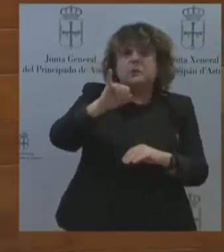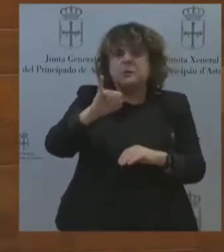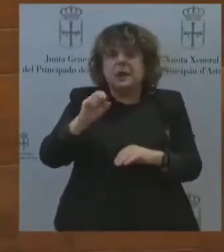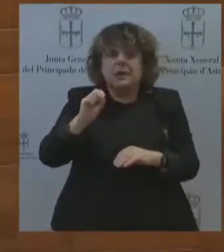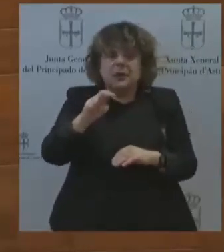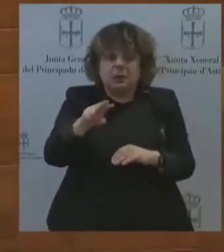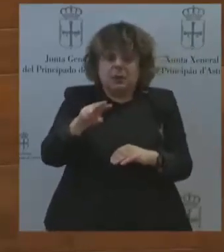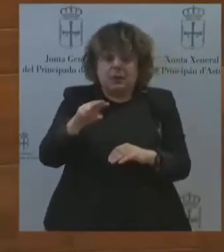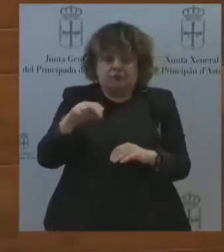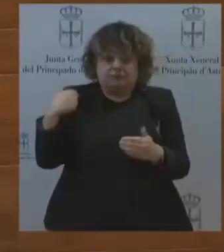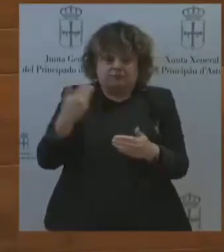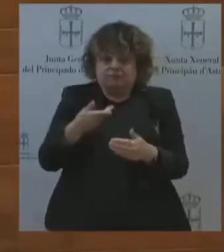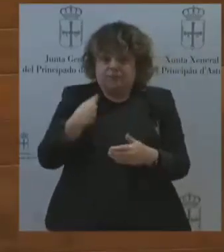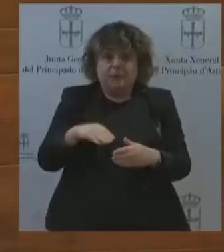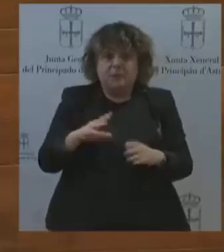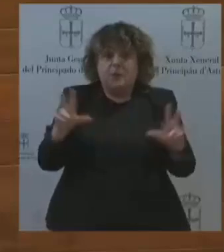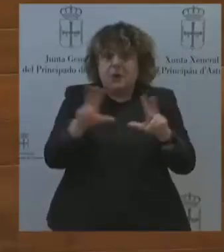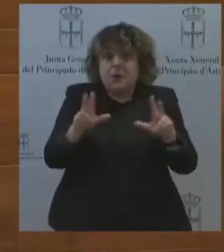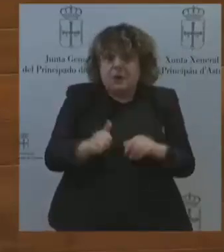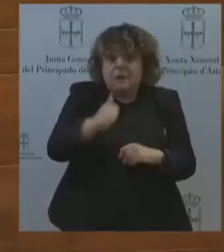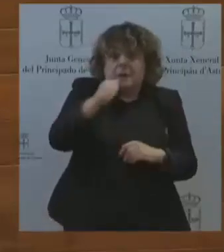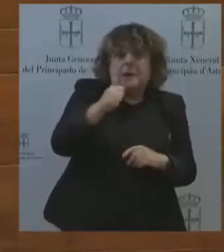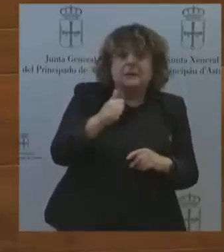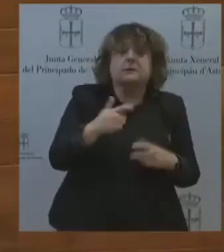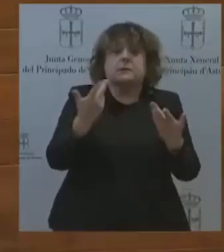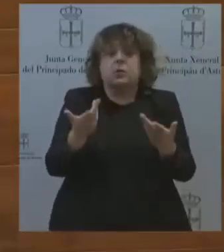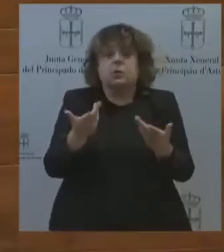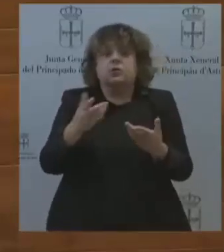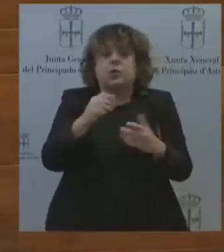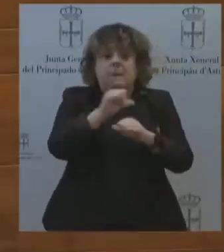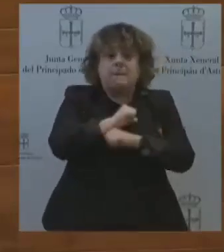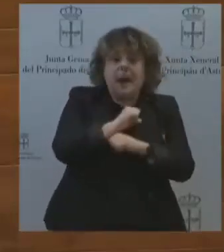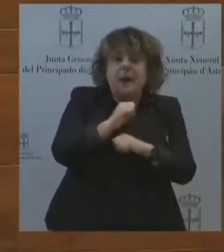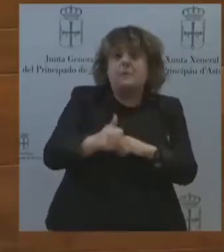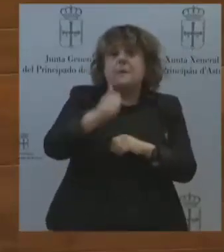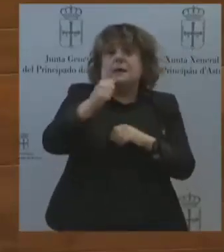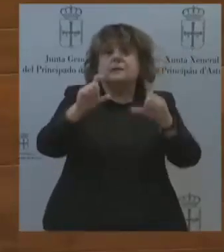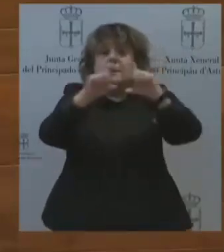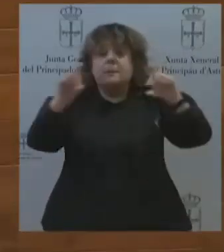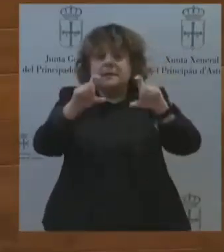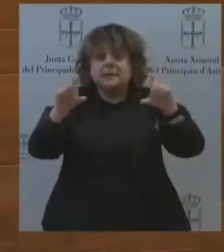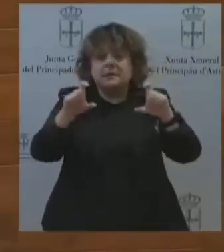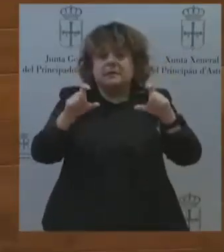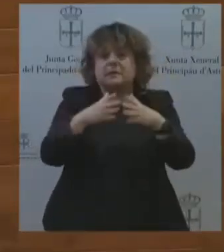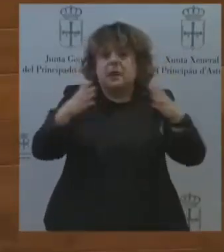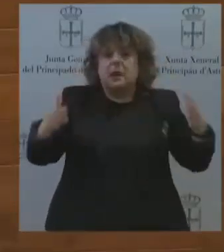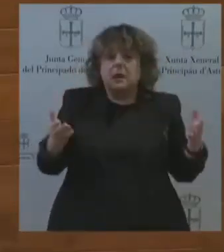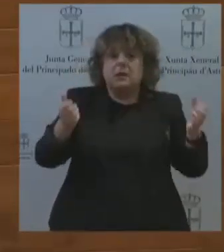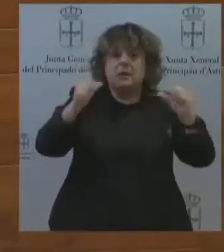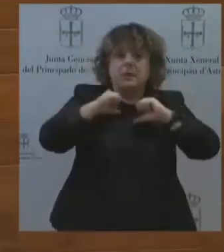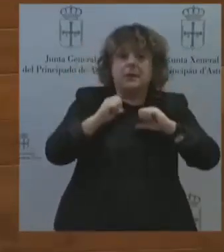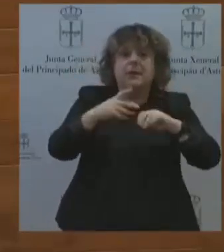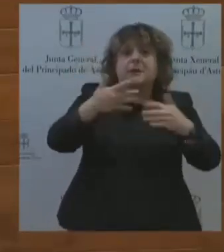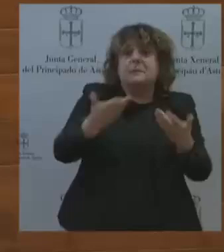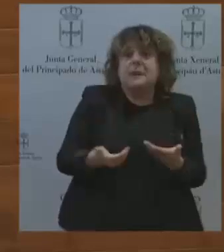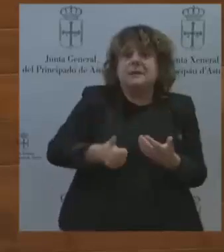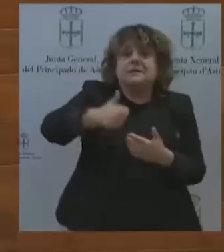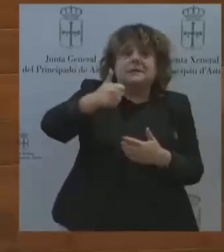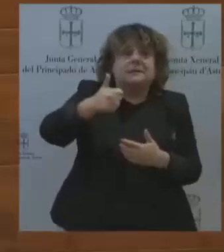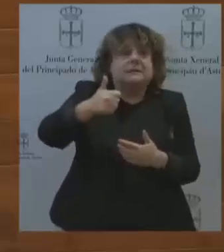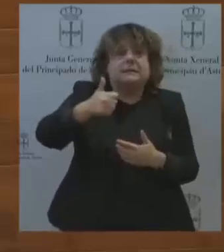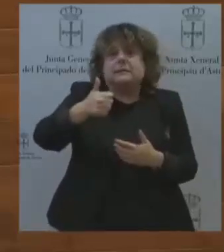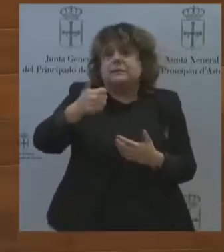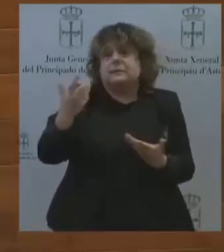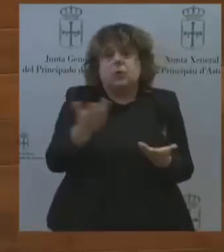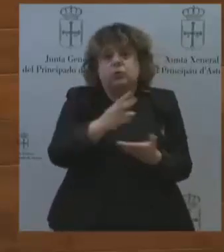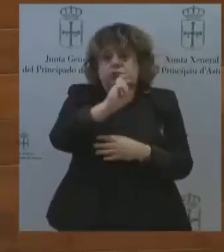más despoblación, más cierre de grandes empresas, más pérdida de grandes industrias y mayor aumento de la pobreza. Los mismos problemas